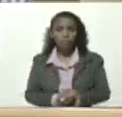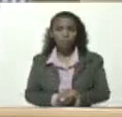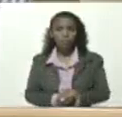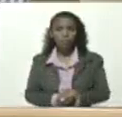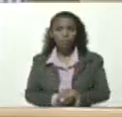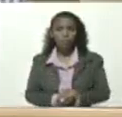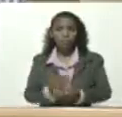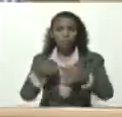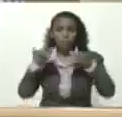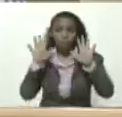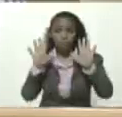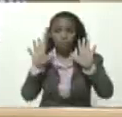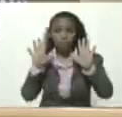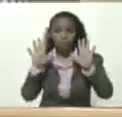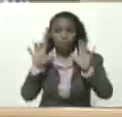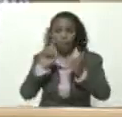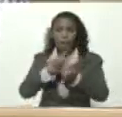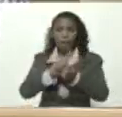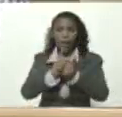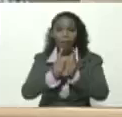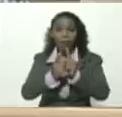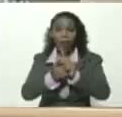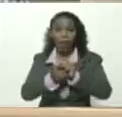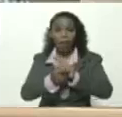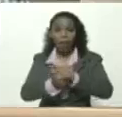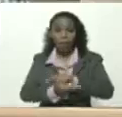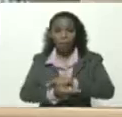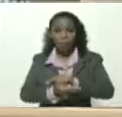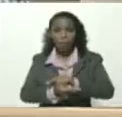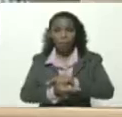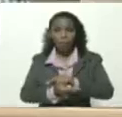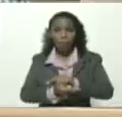Sin embargo, la sustitución